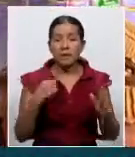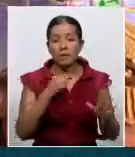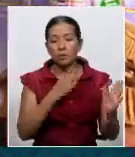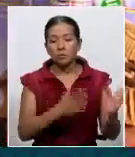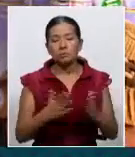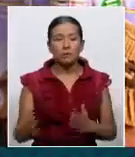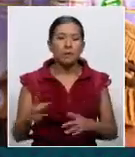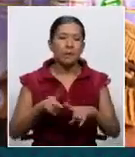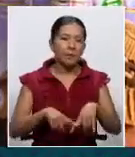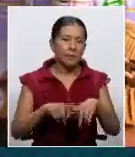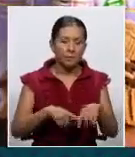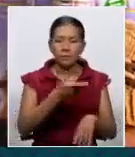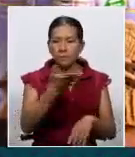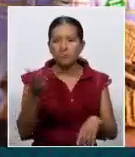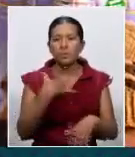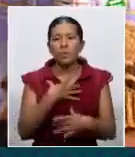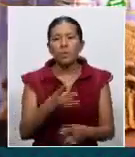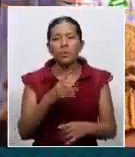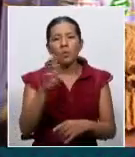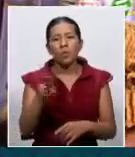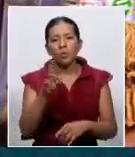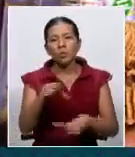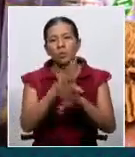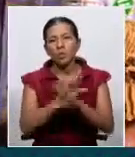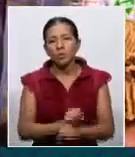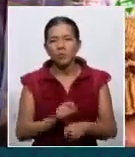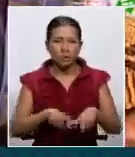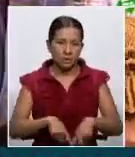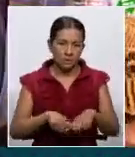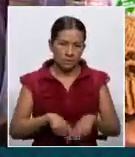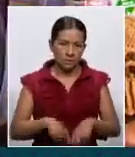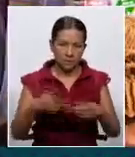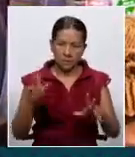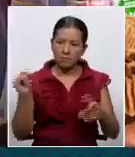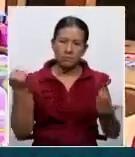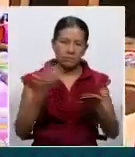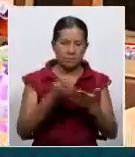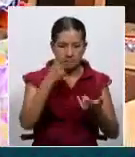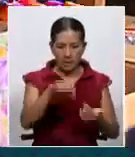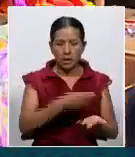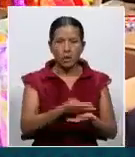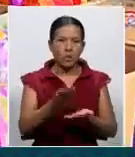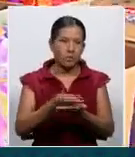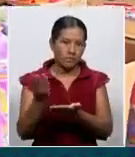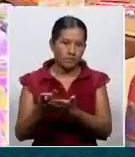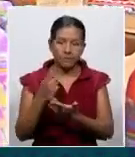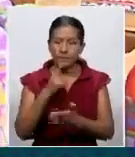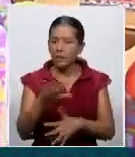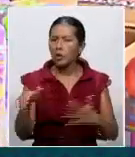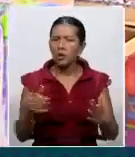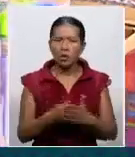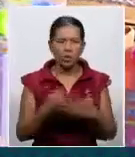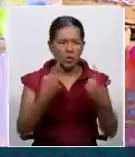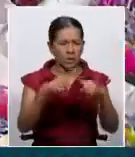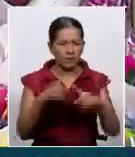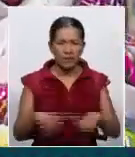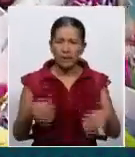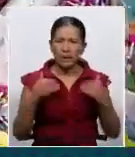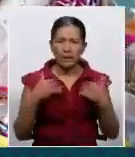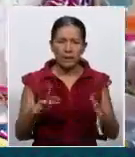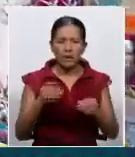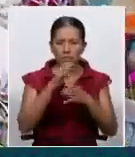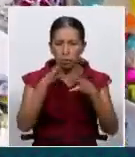van a sus usos y costumbres a los que vienen para los compradores. Aquí todo tenemos,